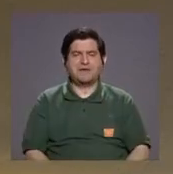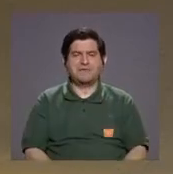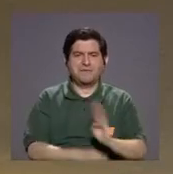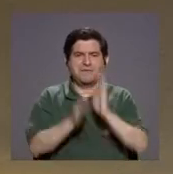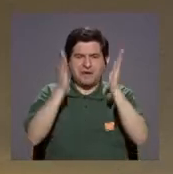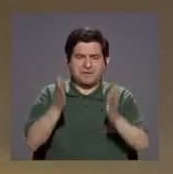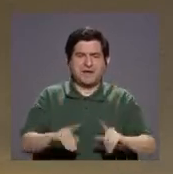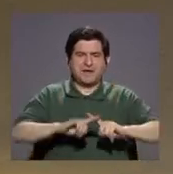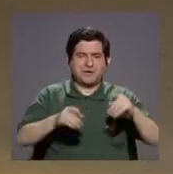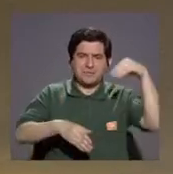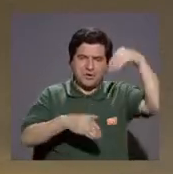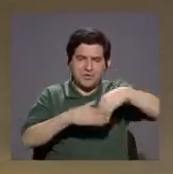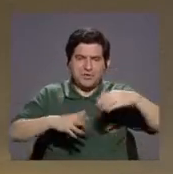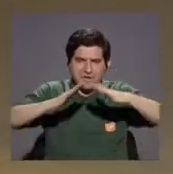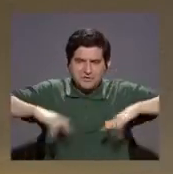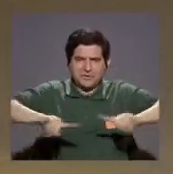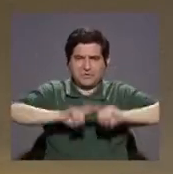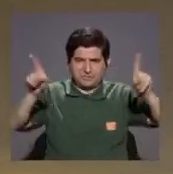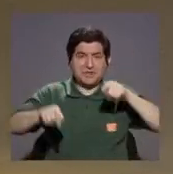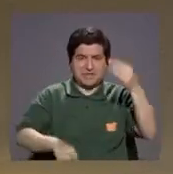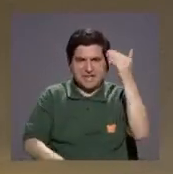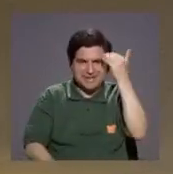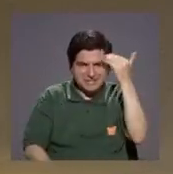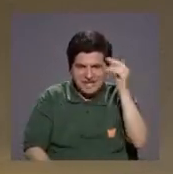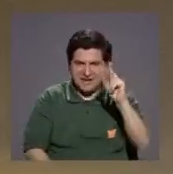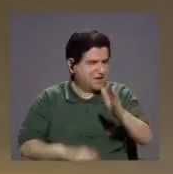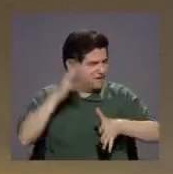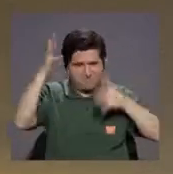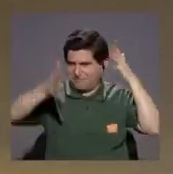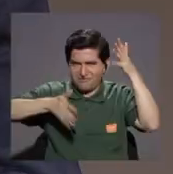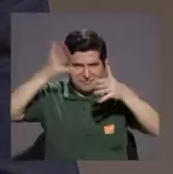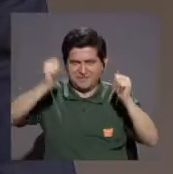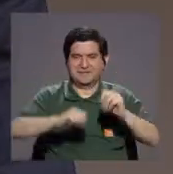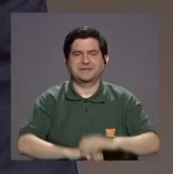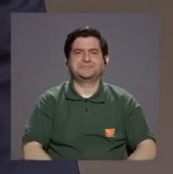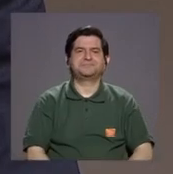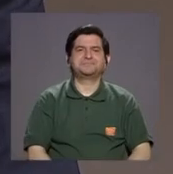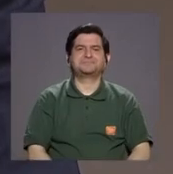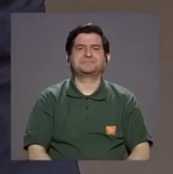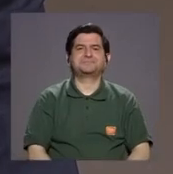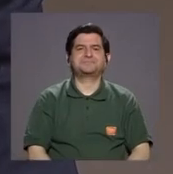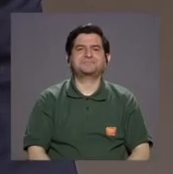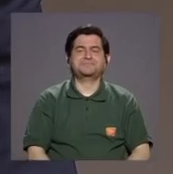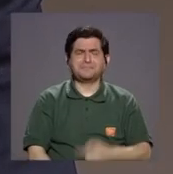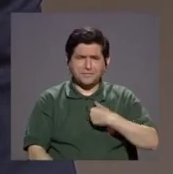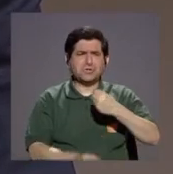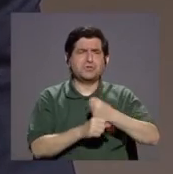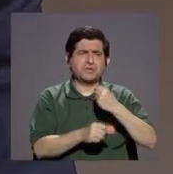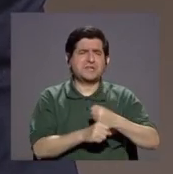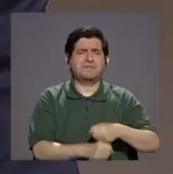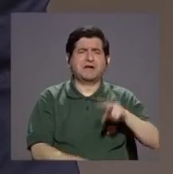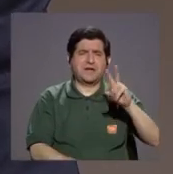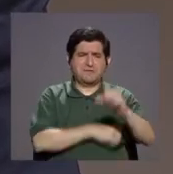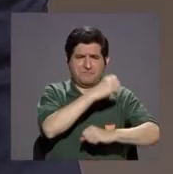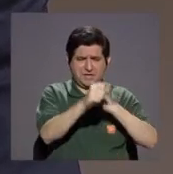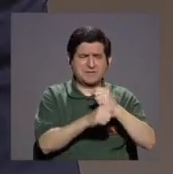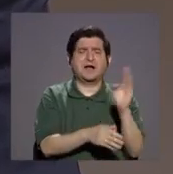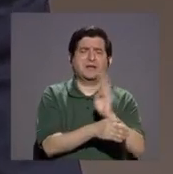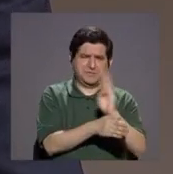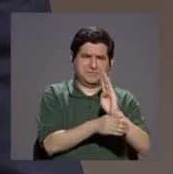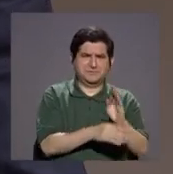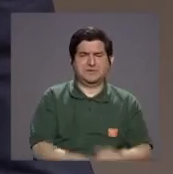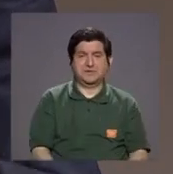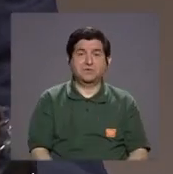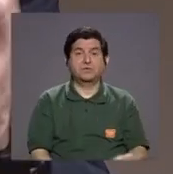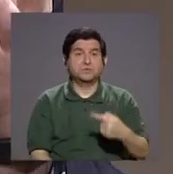pero pero sabe de lo que está hablando no está inventando el traje de 20 años en banca y